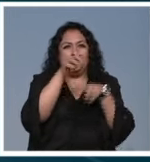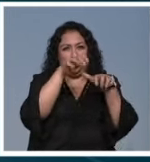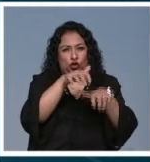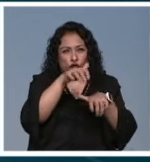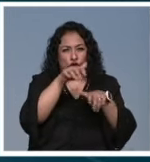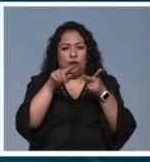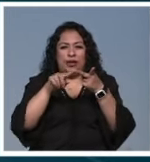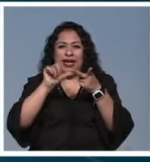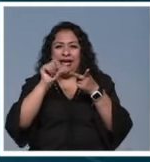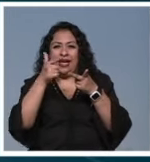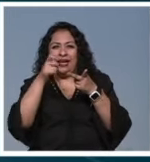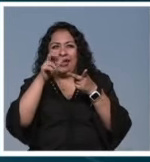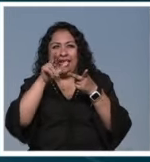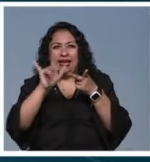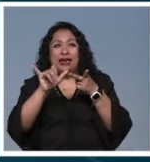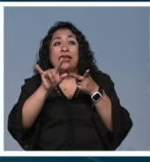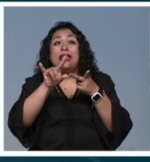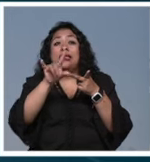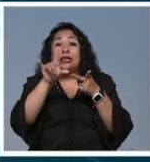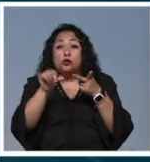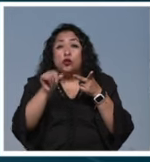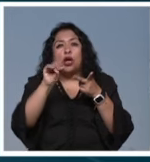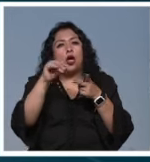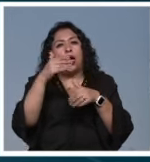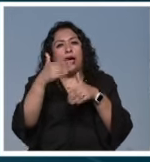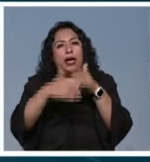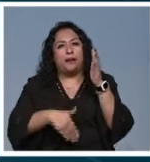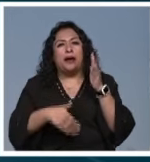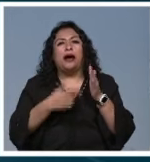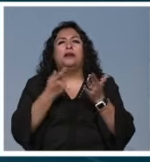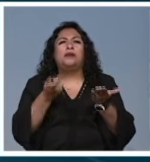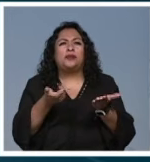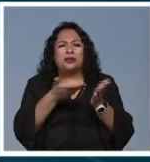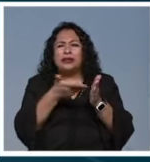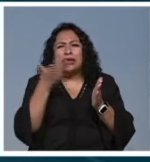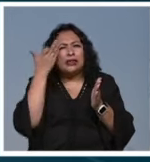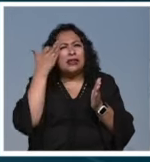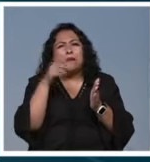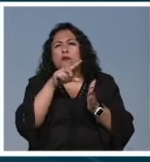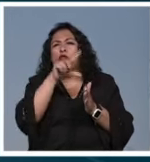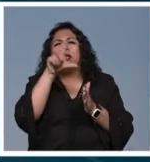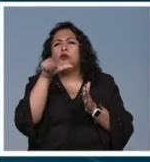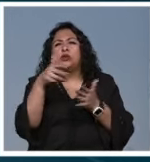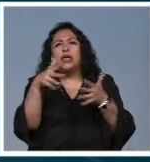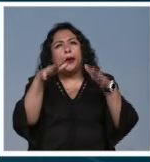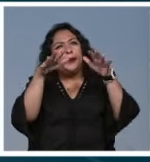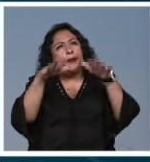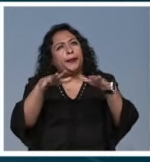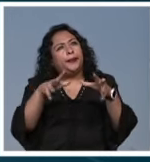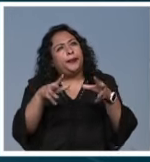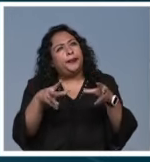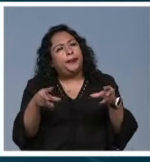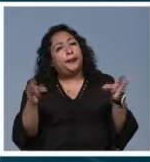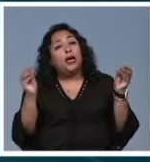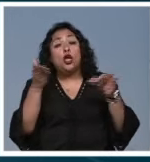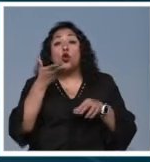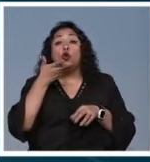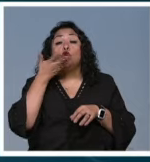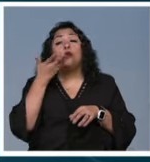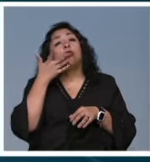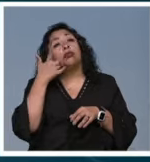y agari, que significa después o terminar, y se refiere al momento justo después de que ha dejado de llover. La tradición